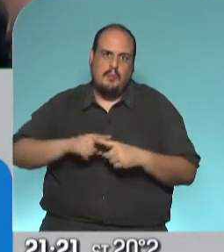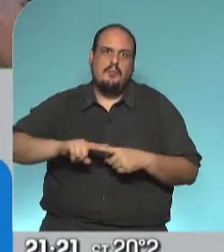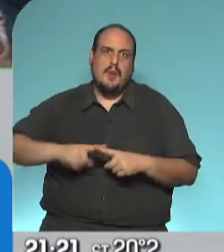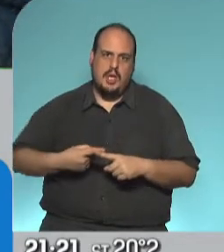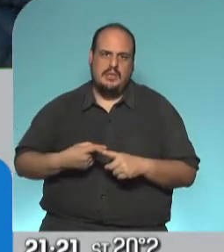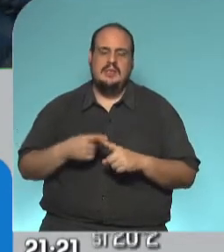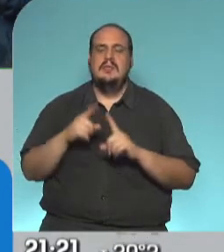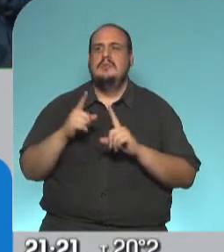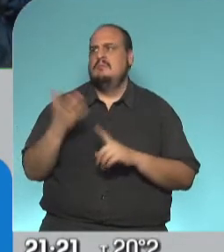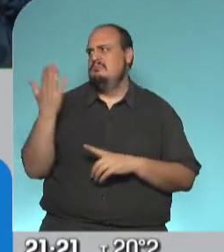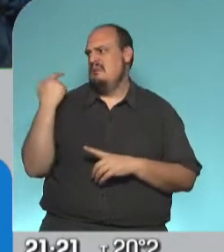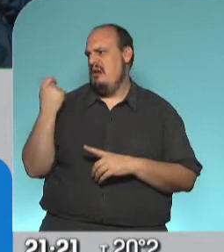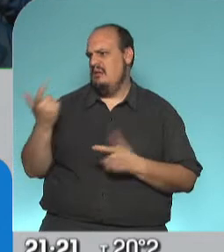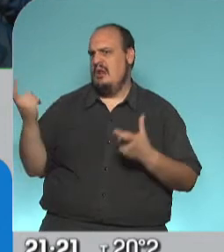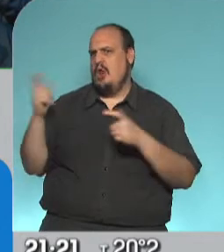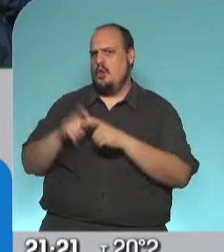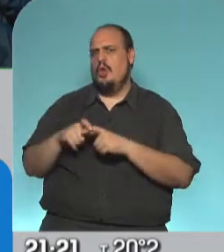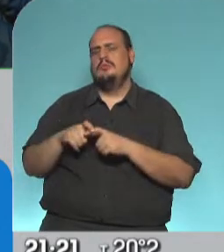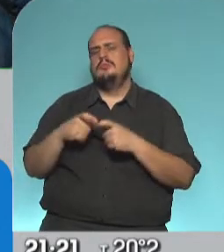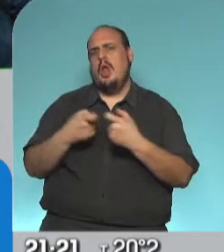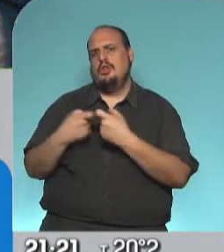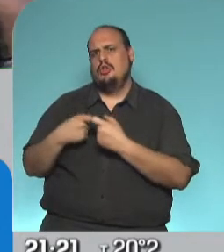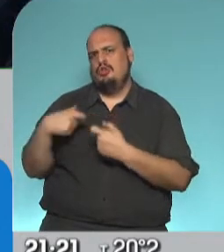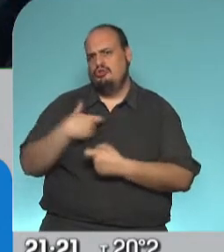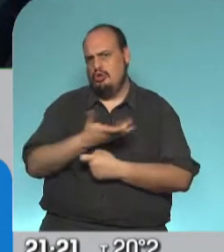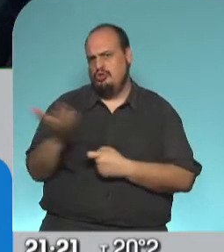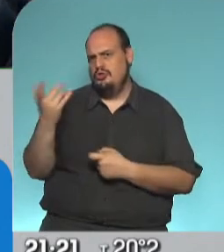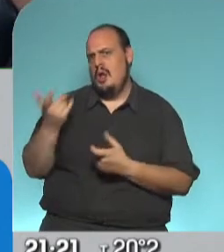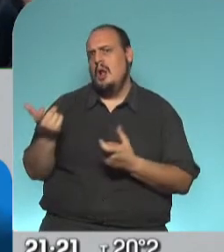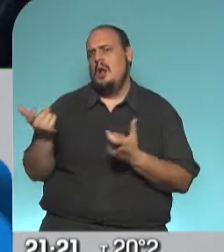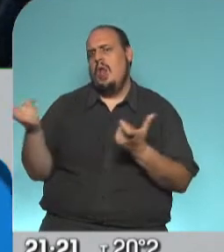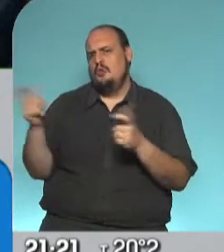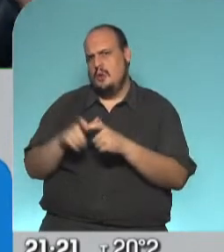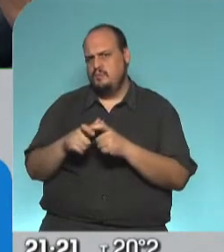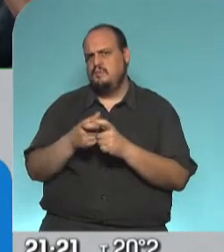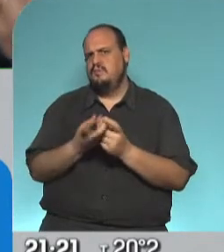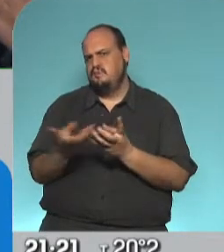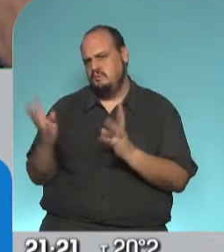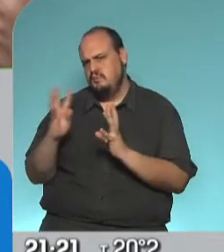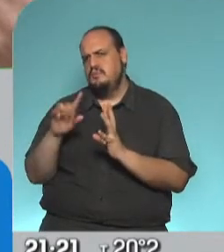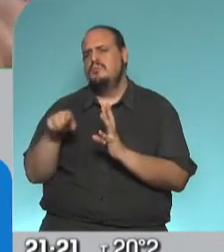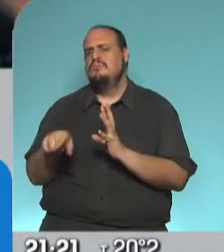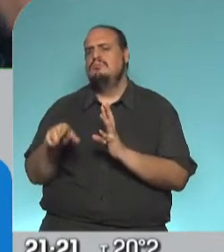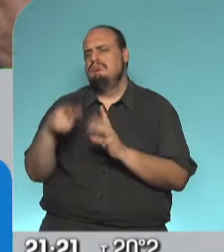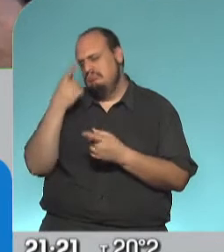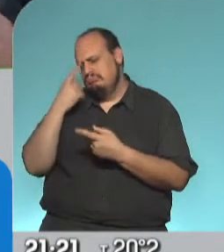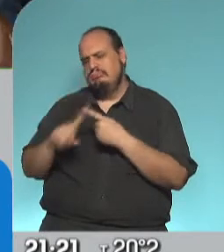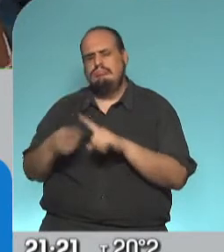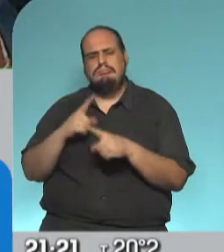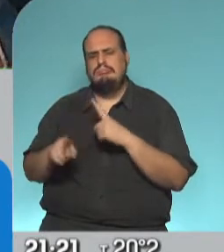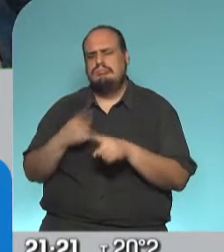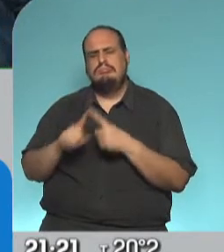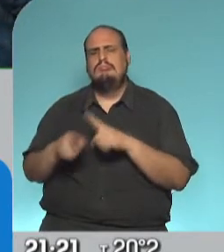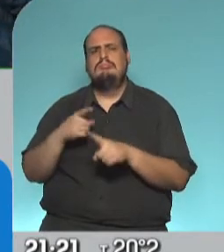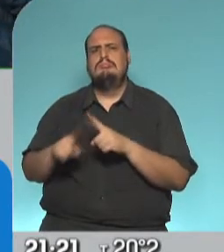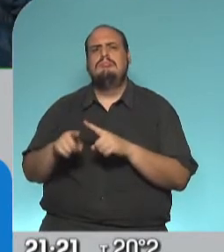vengo recién de una reunión con organizaciones sociales donde estamos poniendo en valor todo lo que